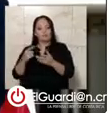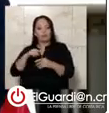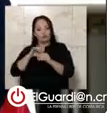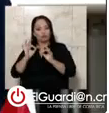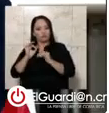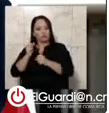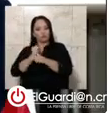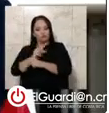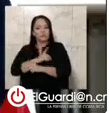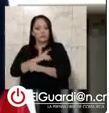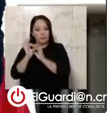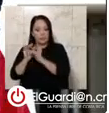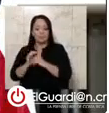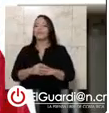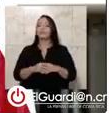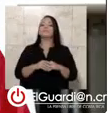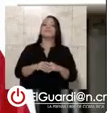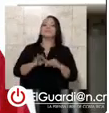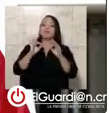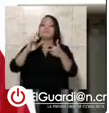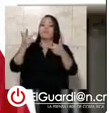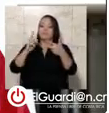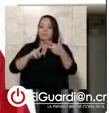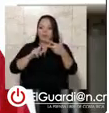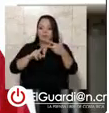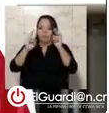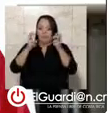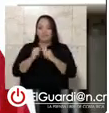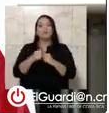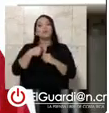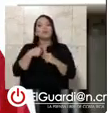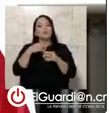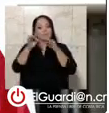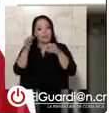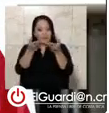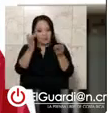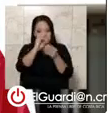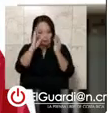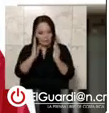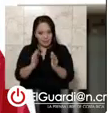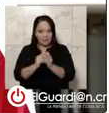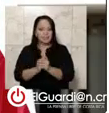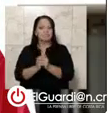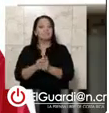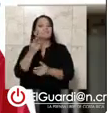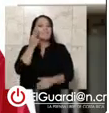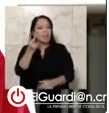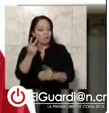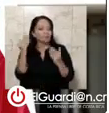disciplina. Tercer punto, y aquí sí yo quiero conversarle a los costarricenses, fíjense en